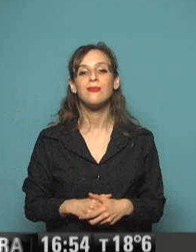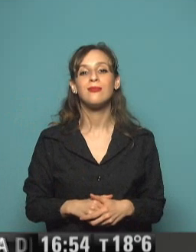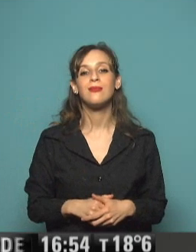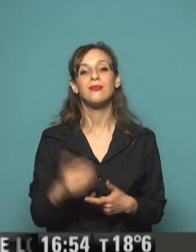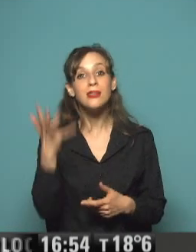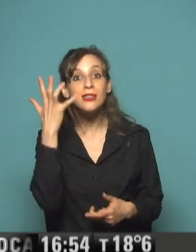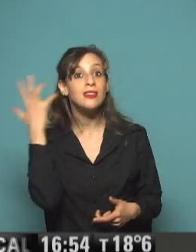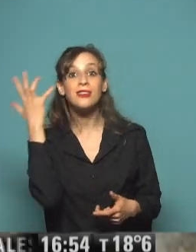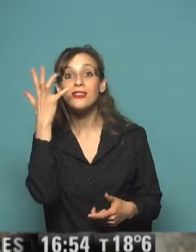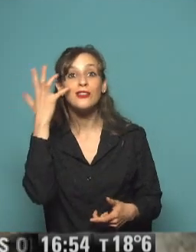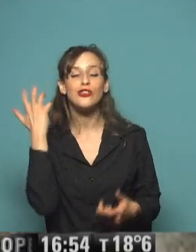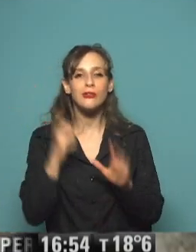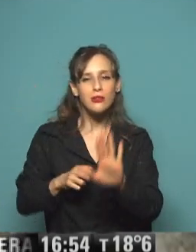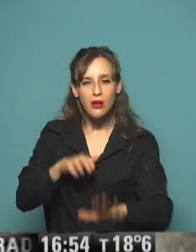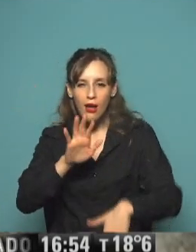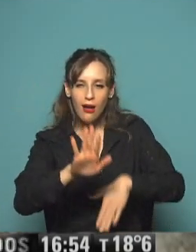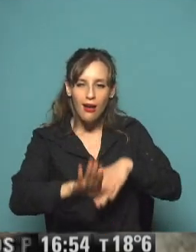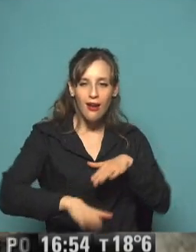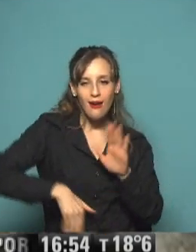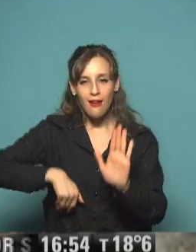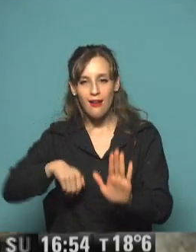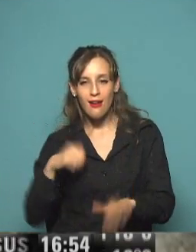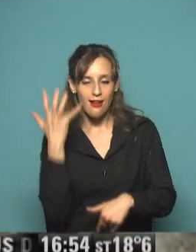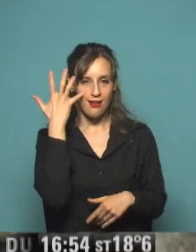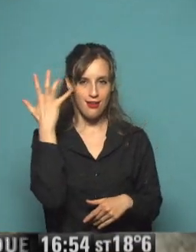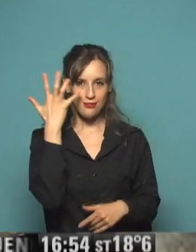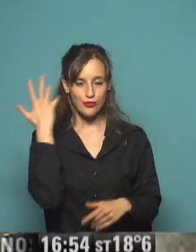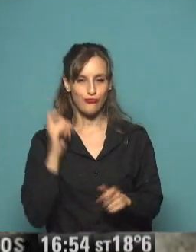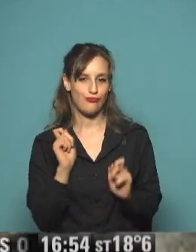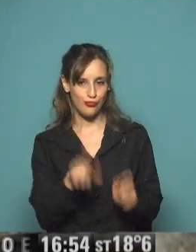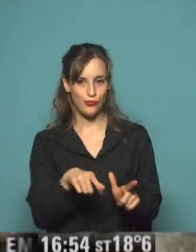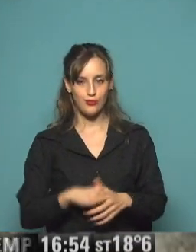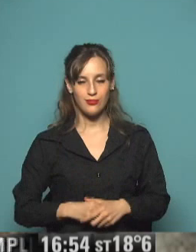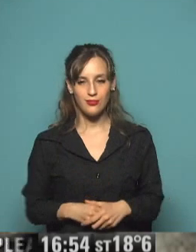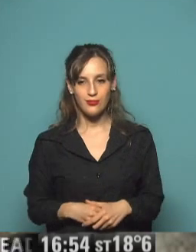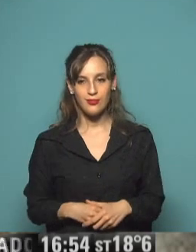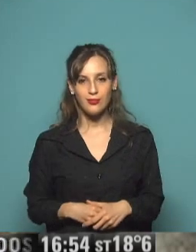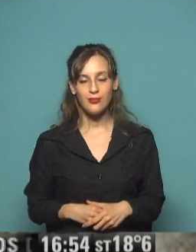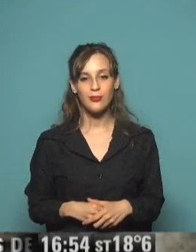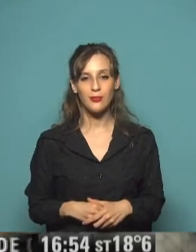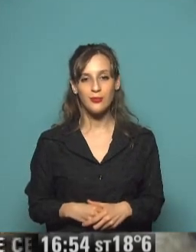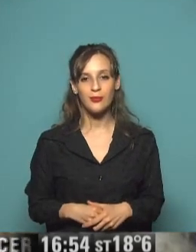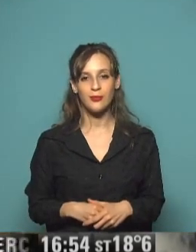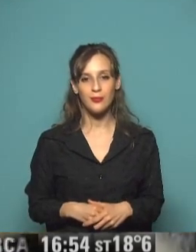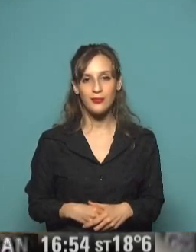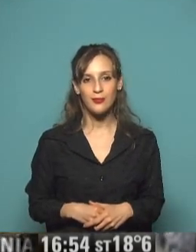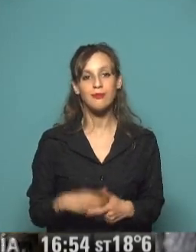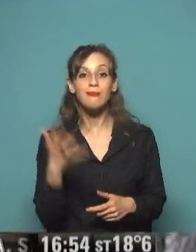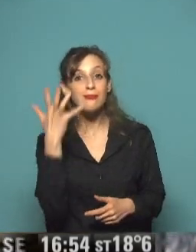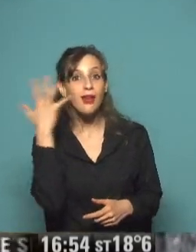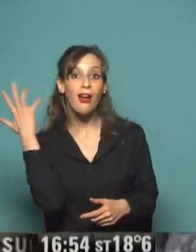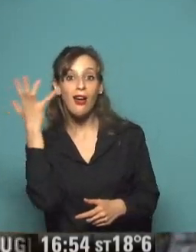miau. Ay, gatito Winnie. Miau, miau, miau, miau, miau. Miau,